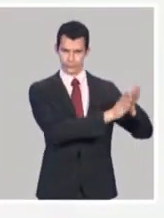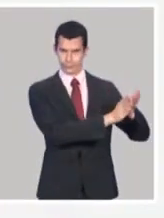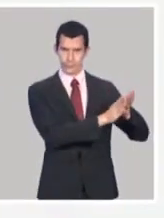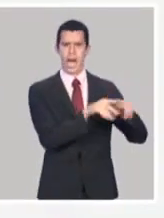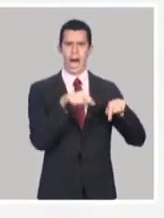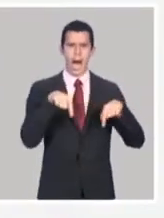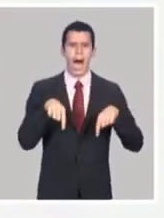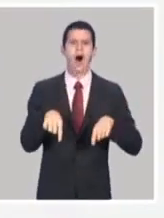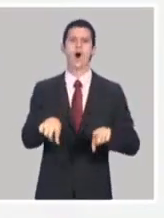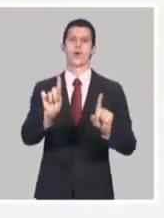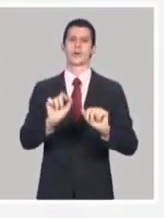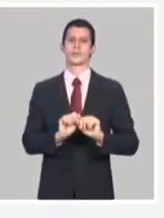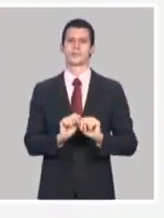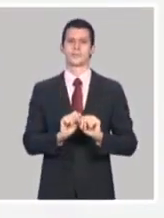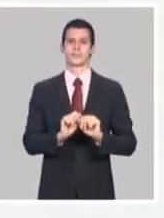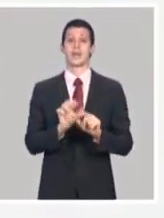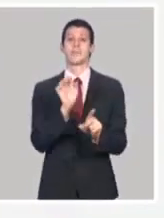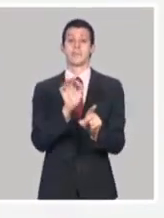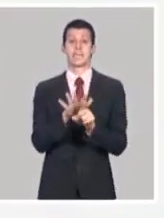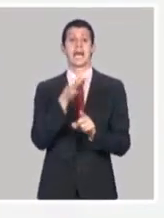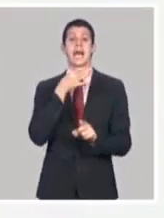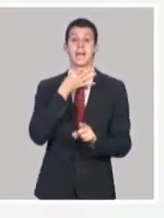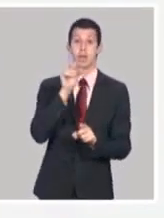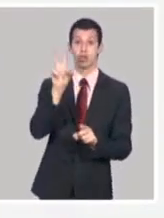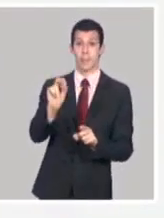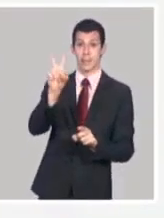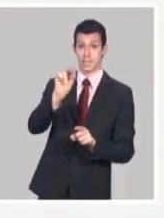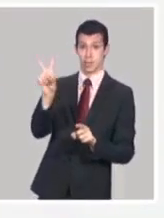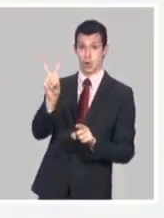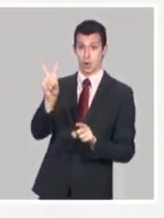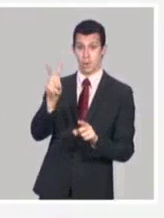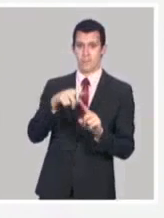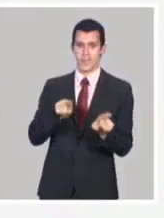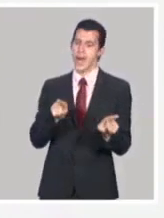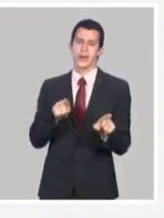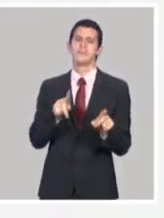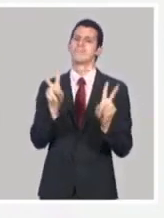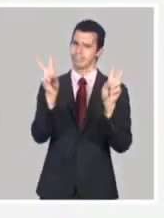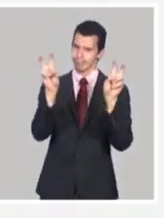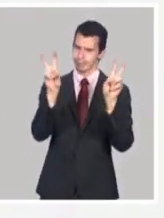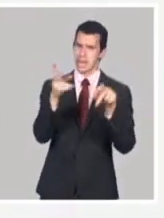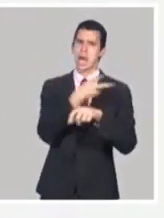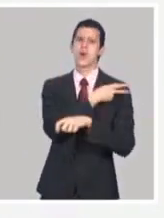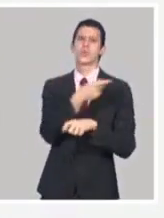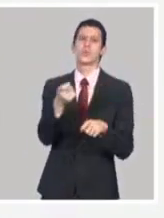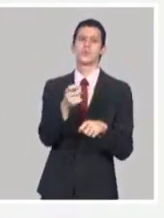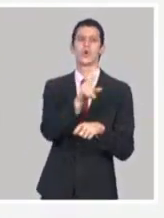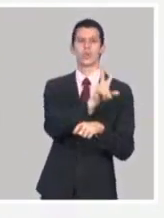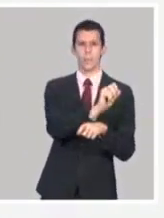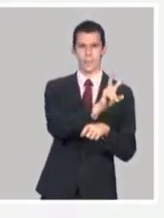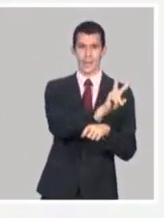nosotros pero nosotros estamos llamando de esa manera nos seguimos llamando tú tienes las hojas